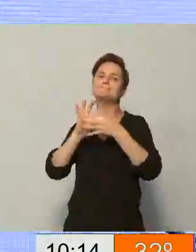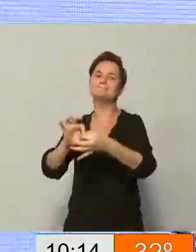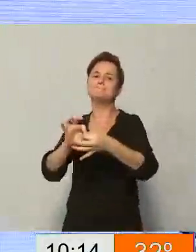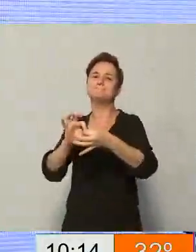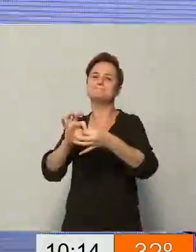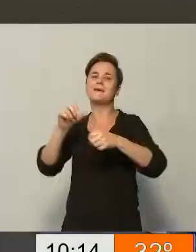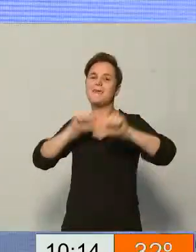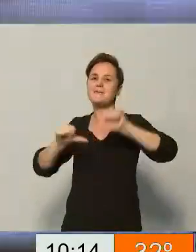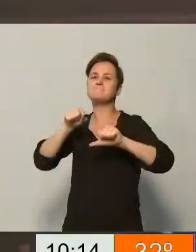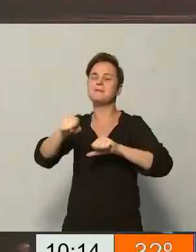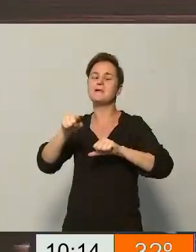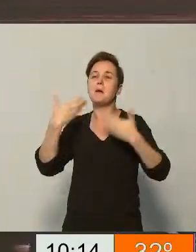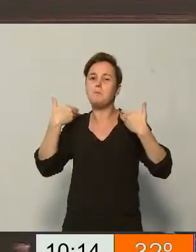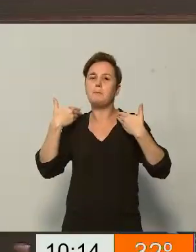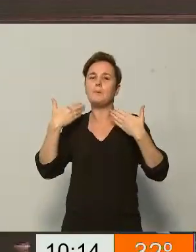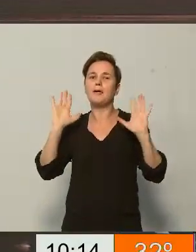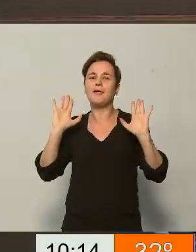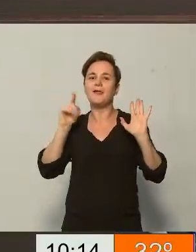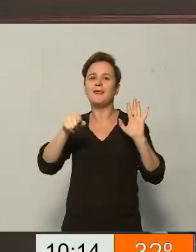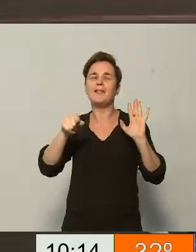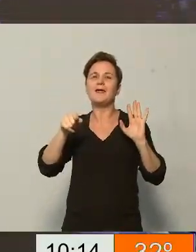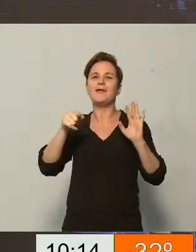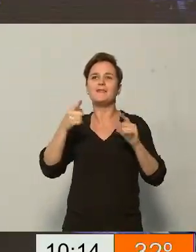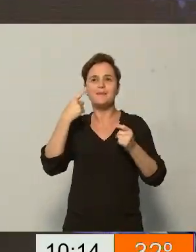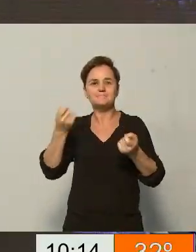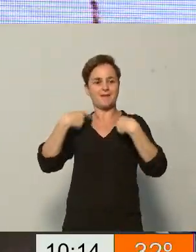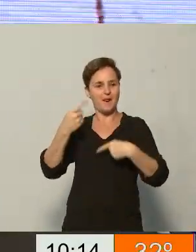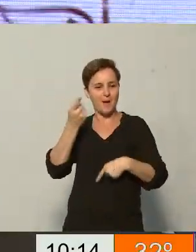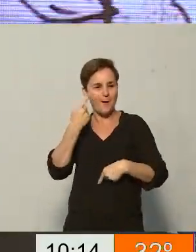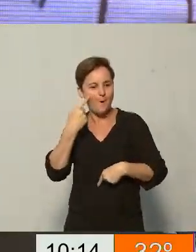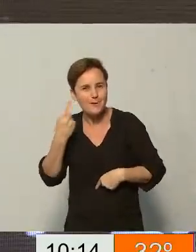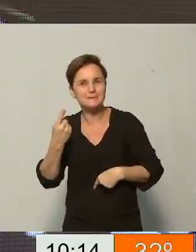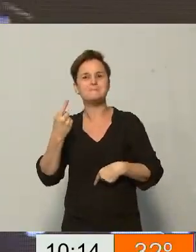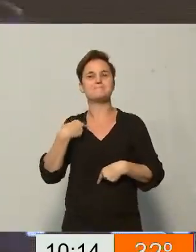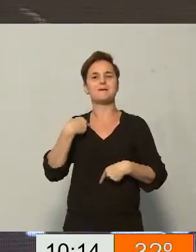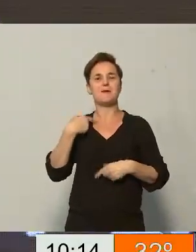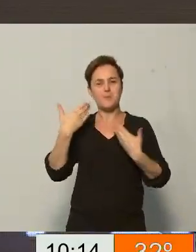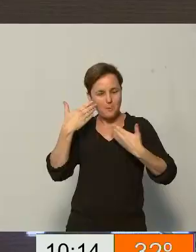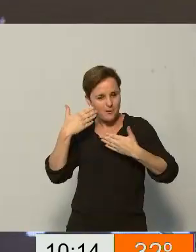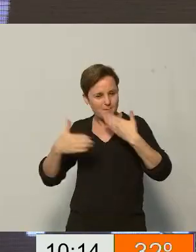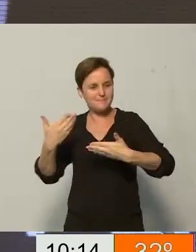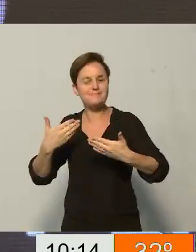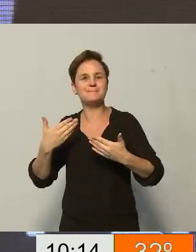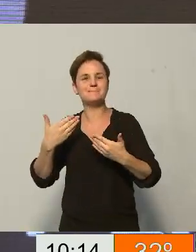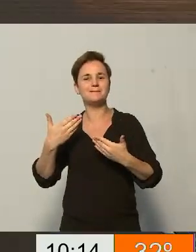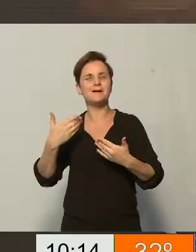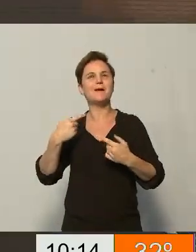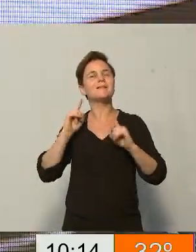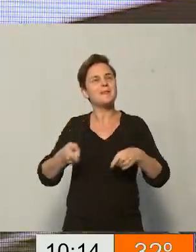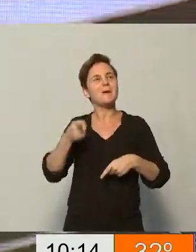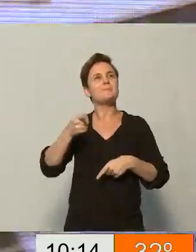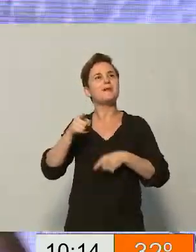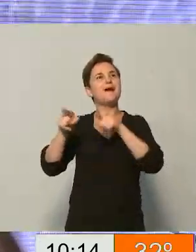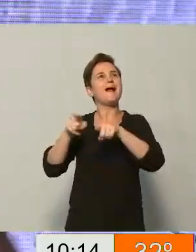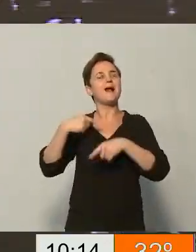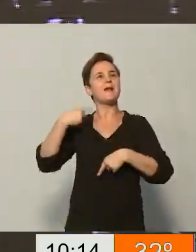de alguna manera podía dar todo el conocimiento que yo quería, podía alcanzar a desarrollarme y representaba